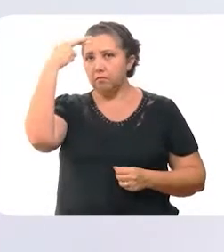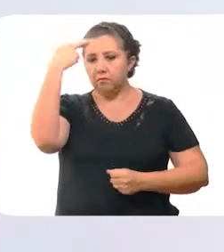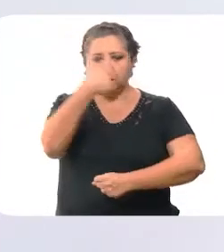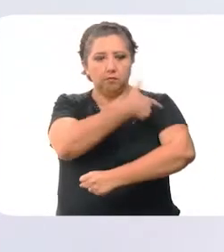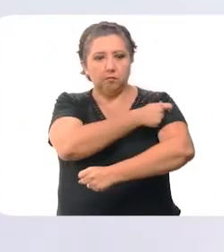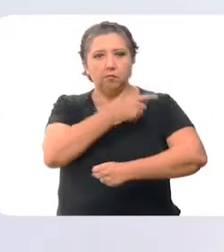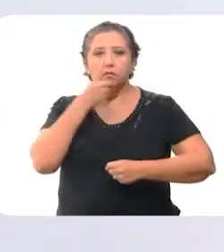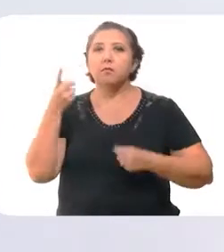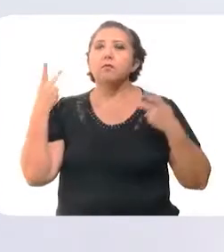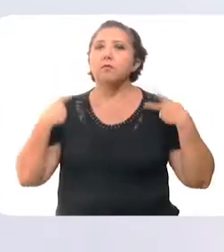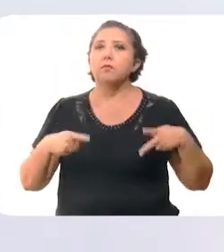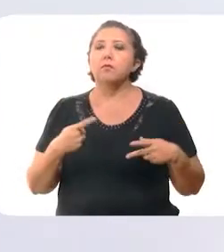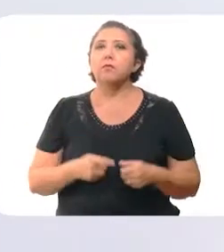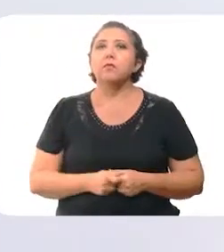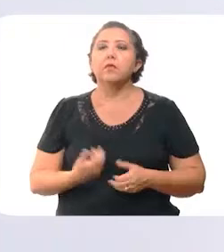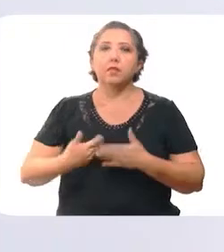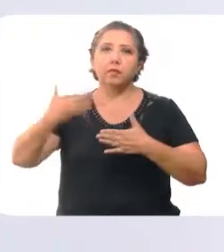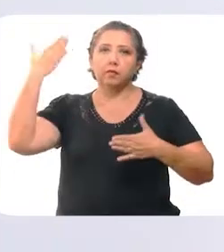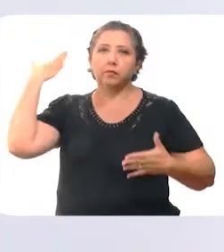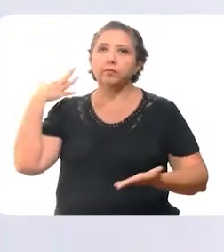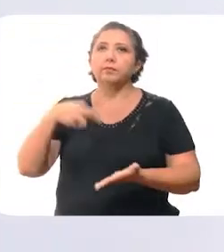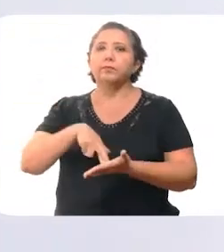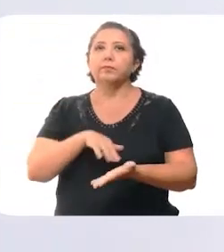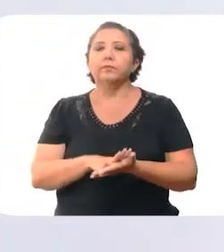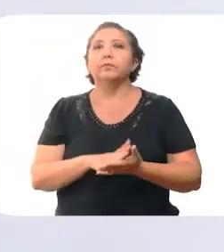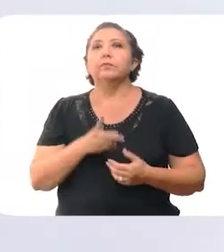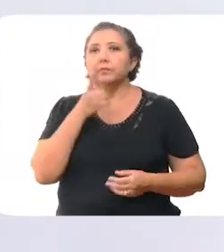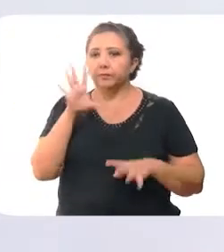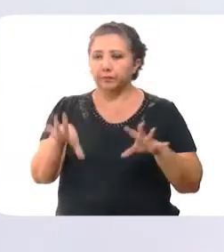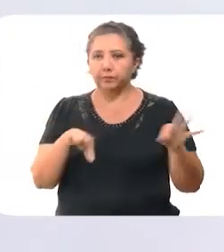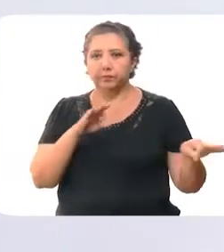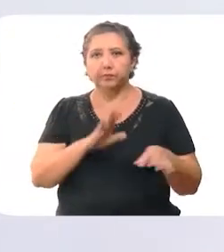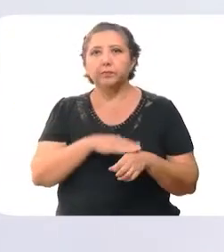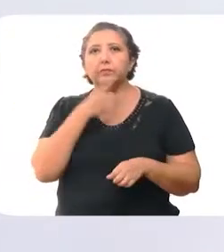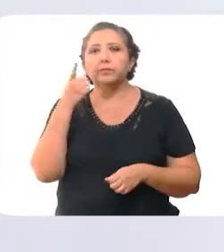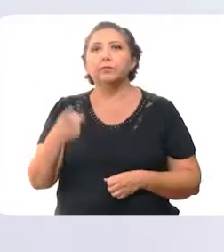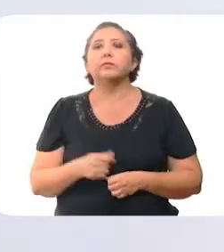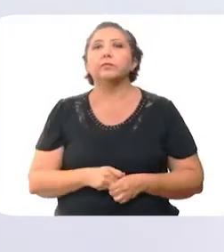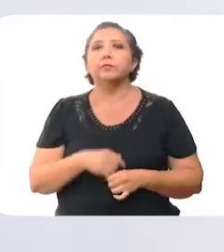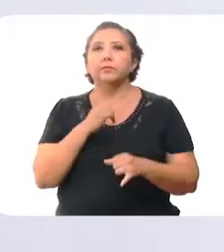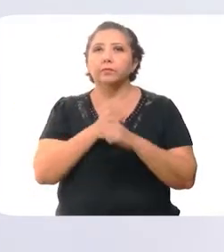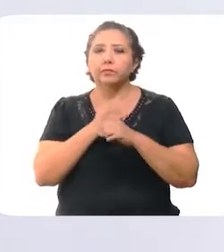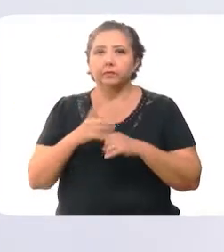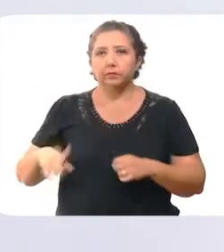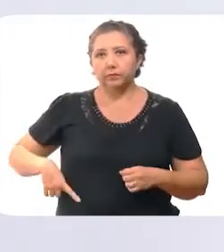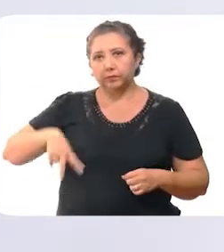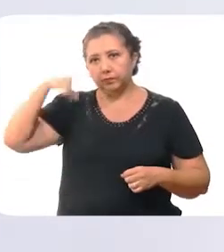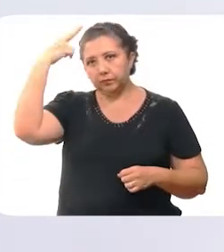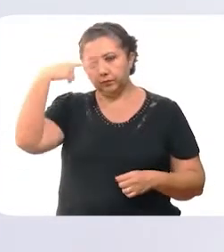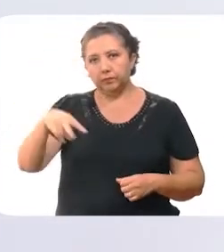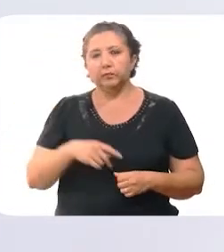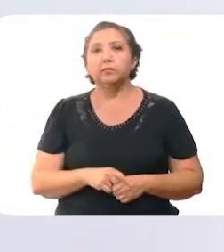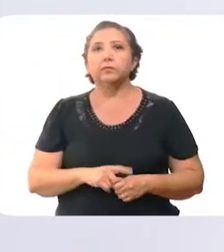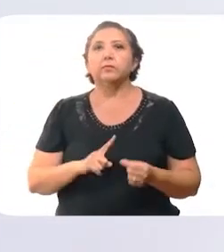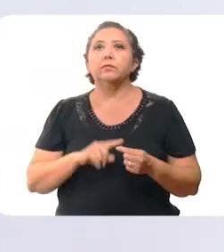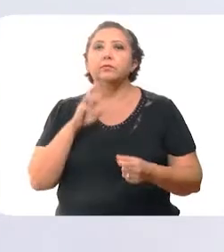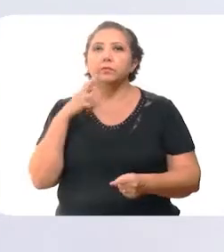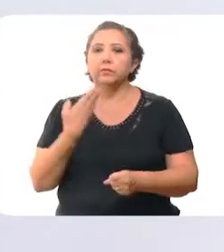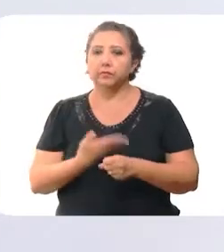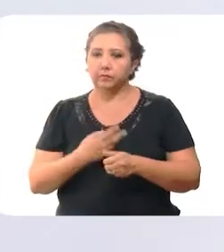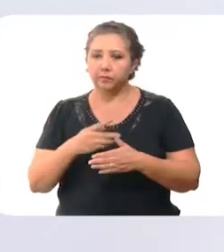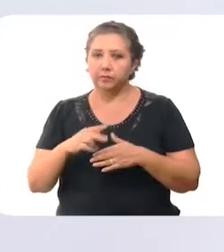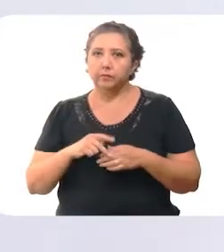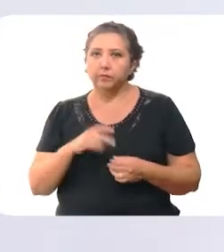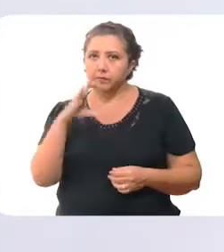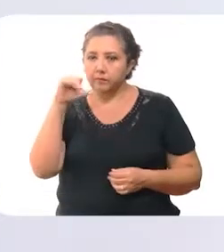las vacunas se ponen a la población que ha sido previamente registrada y seleccionada por medio de las plataformas del gobierno federal, quien está a cargo del